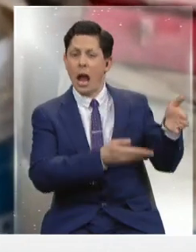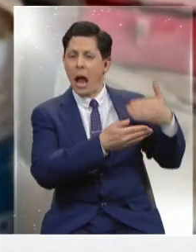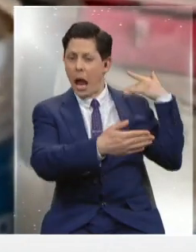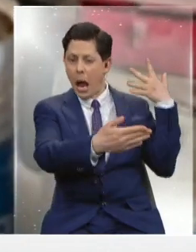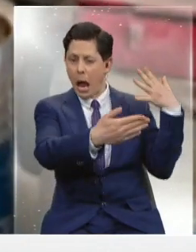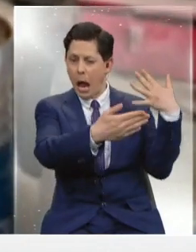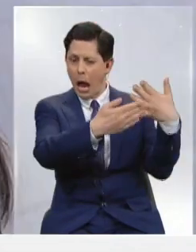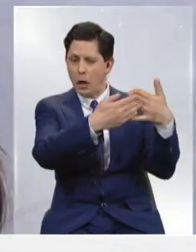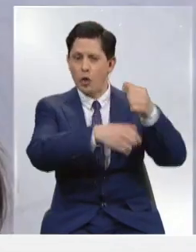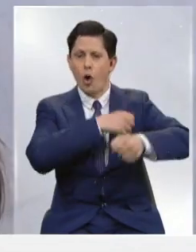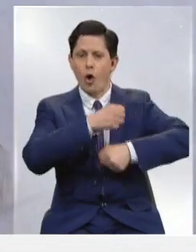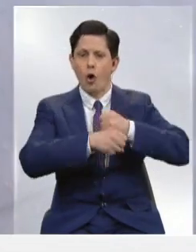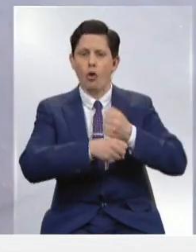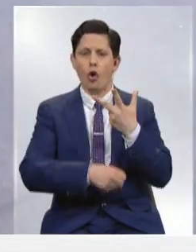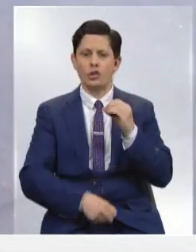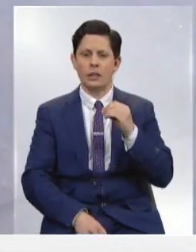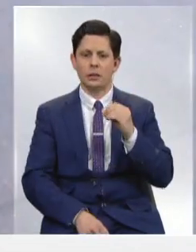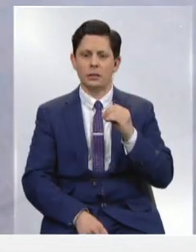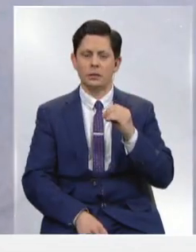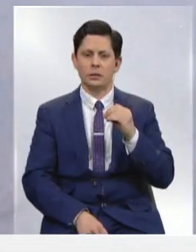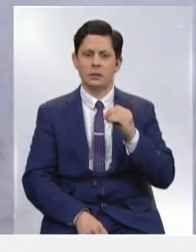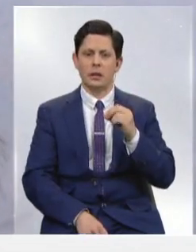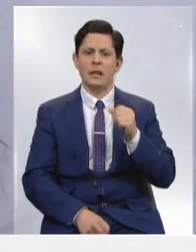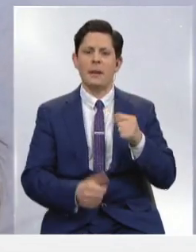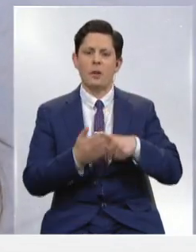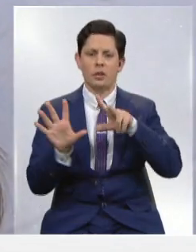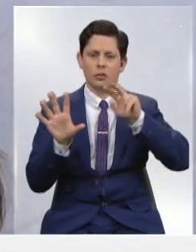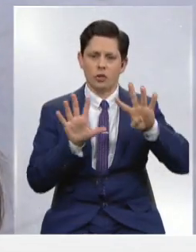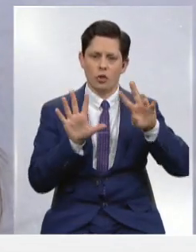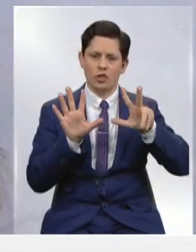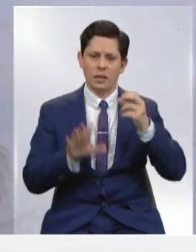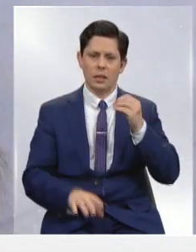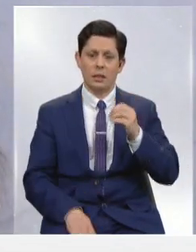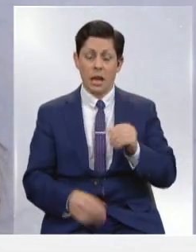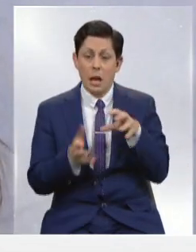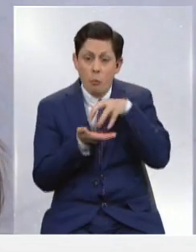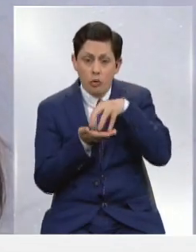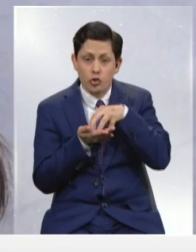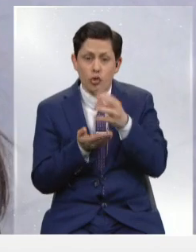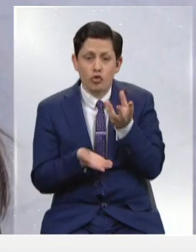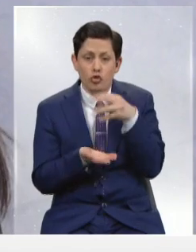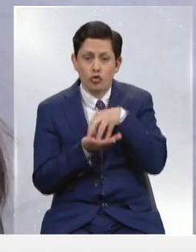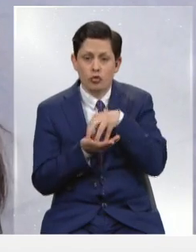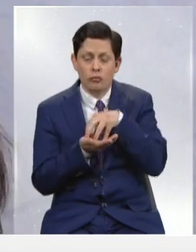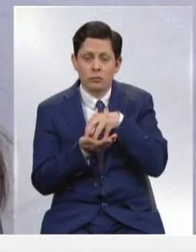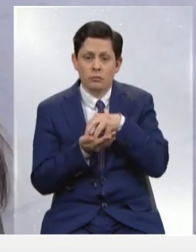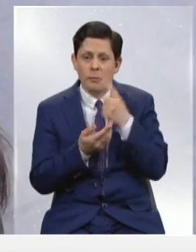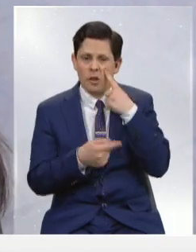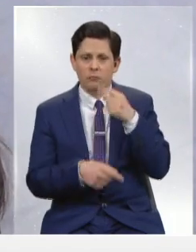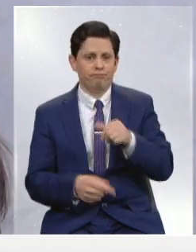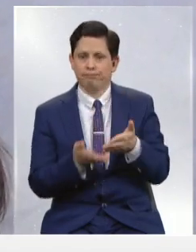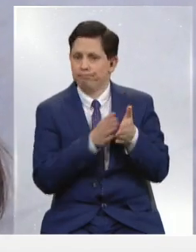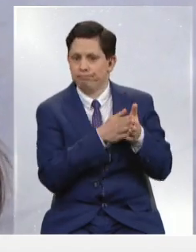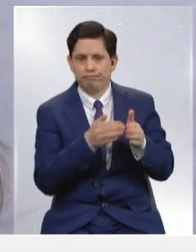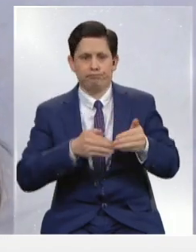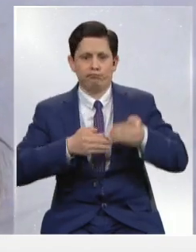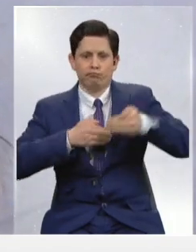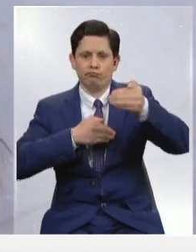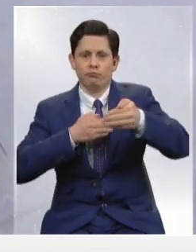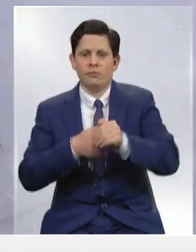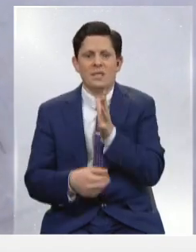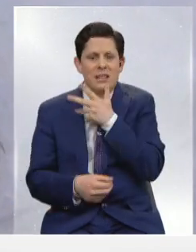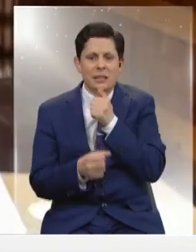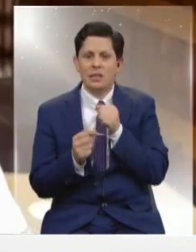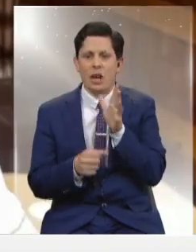vida había visto eso. Aquí el pueblo es chiquito y todos nos conocemos, pero lo que pasó ya está pasando muchos límites, porque ya la